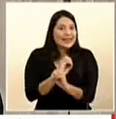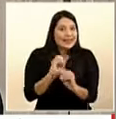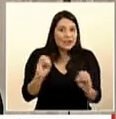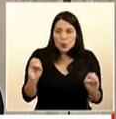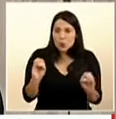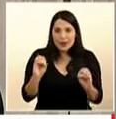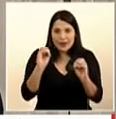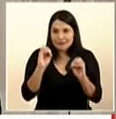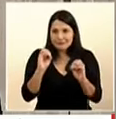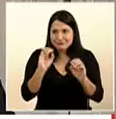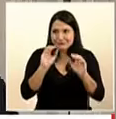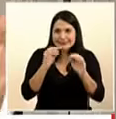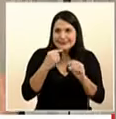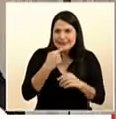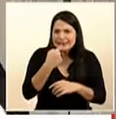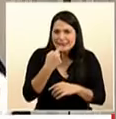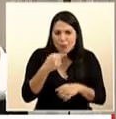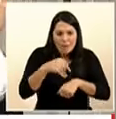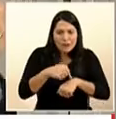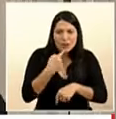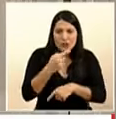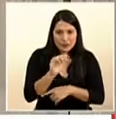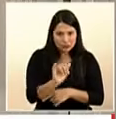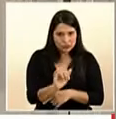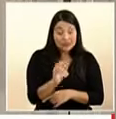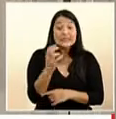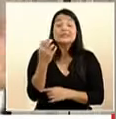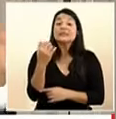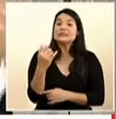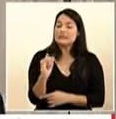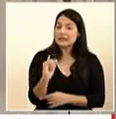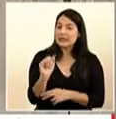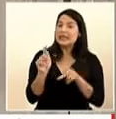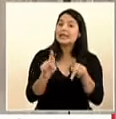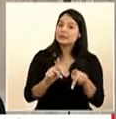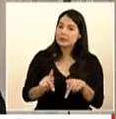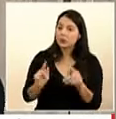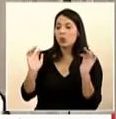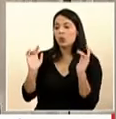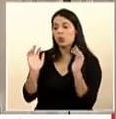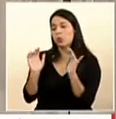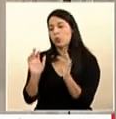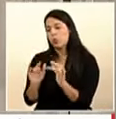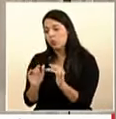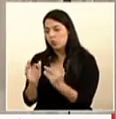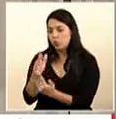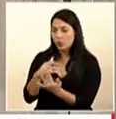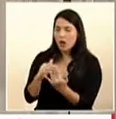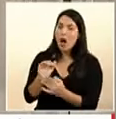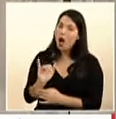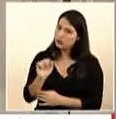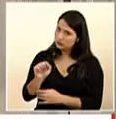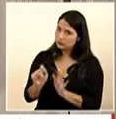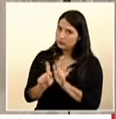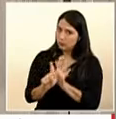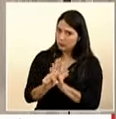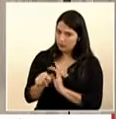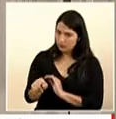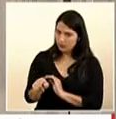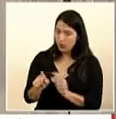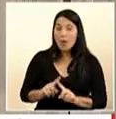para hacerlo si por otra razón las personas llenan la gomera es aglomeran un centro pues ahí sí se debe actuar pero no hay